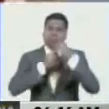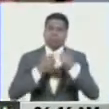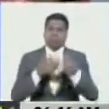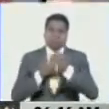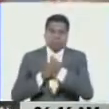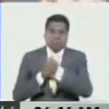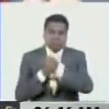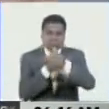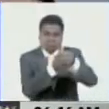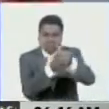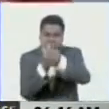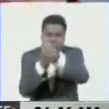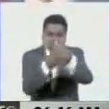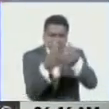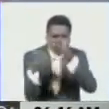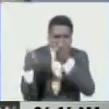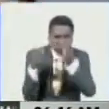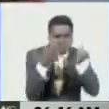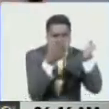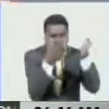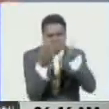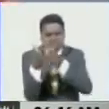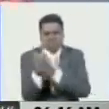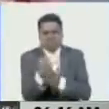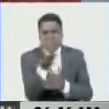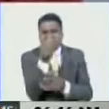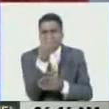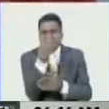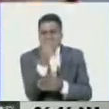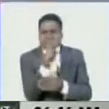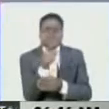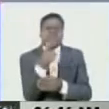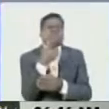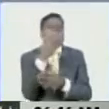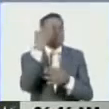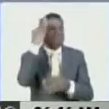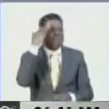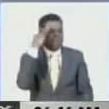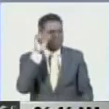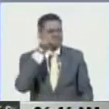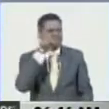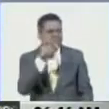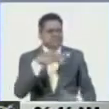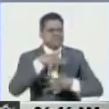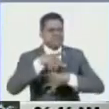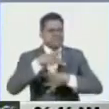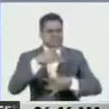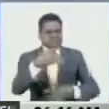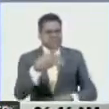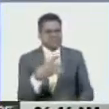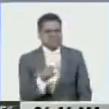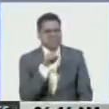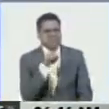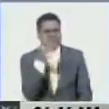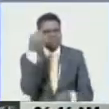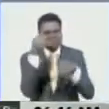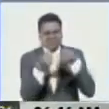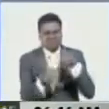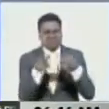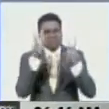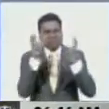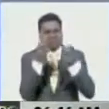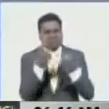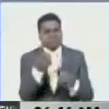dirigen, que los definen, que los alimentan, que los determinan y que son los que le imprimen sus intereses al final. Es el tema